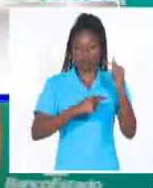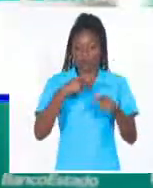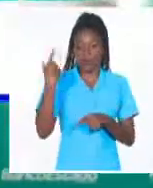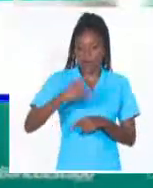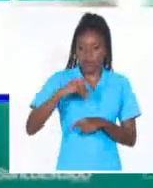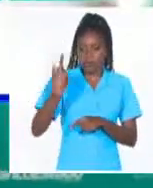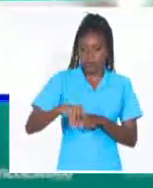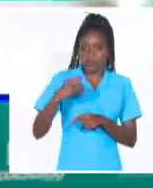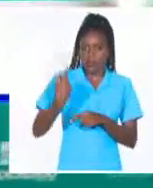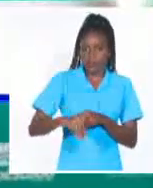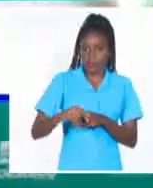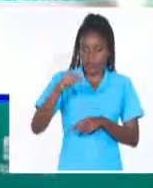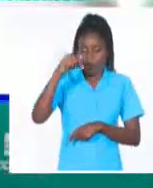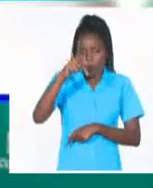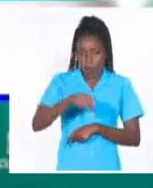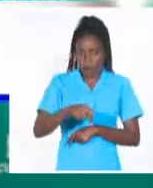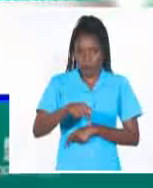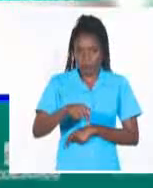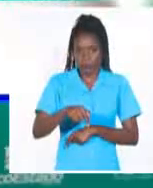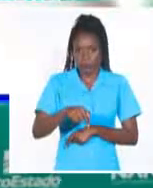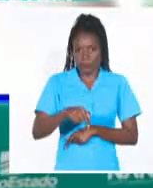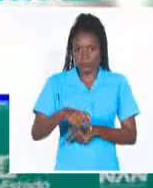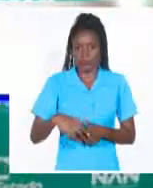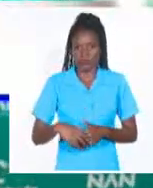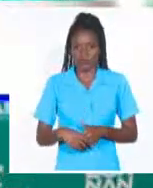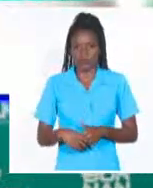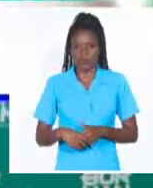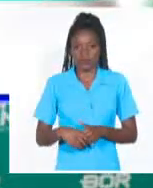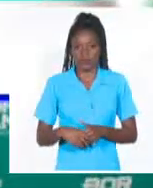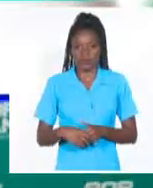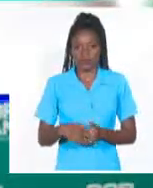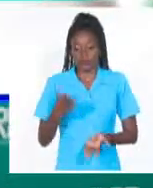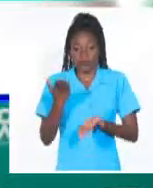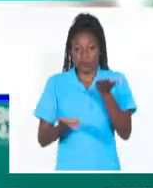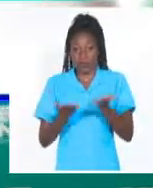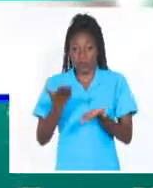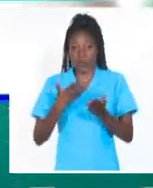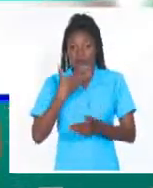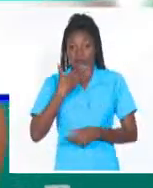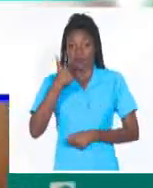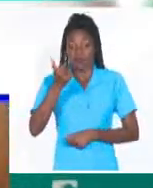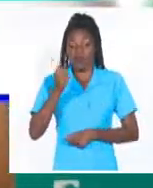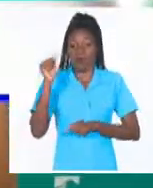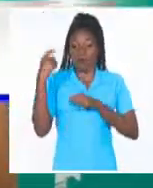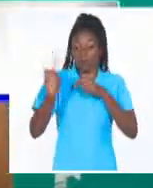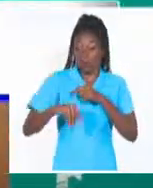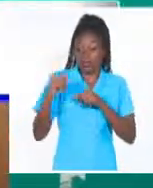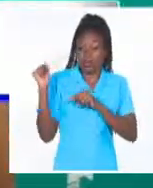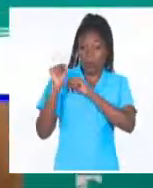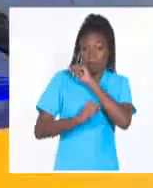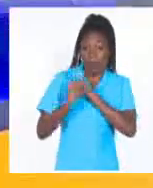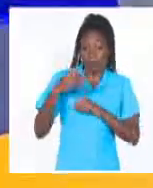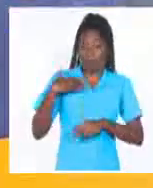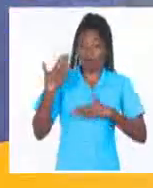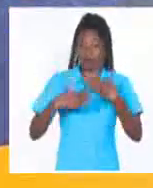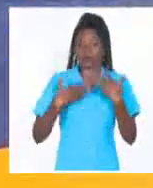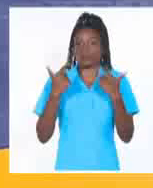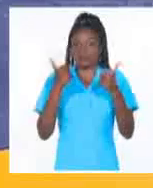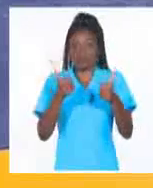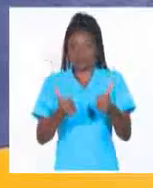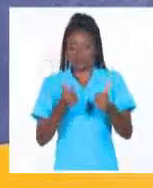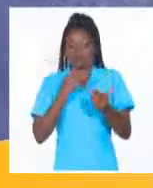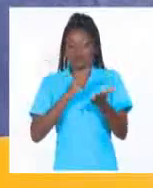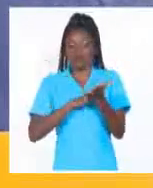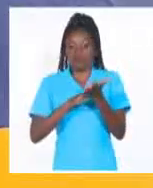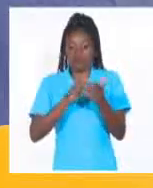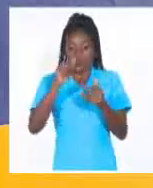cada entrega que doy. Me esfuerzo al máximo y en todos los entrenamientos de todas las maneras de dar lo mejor de mí. Y pues nada, sí, hoy